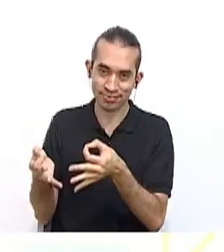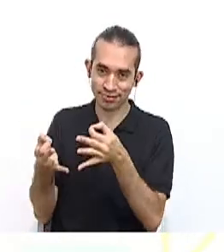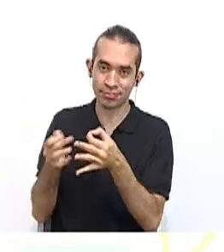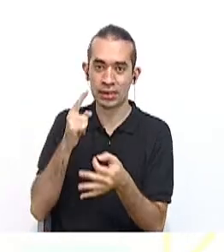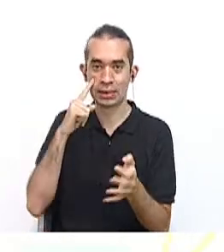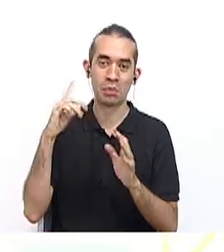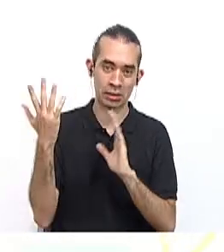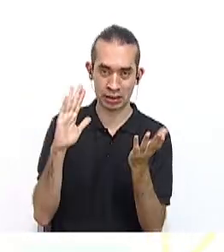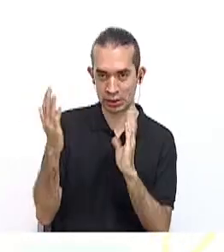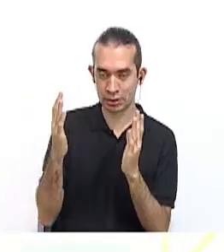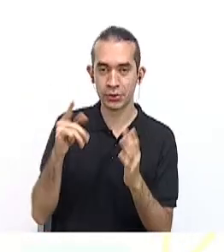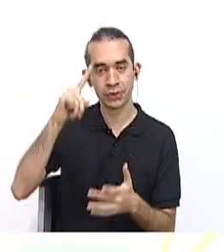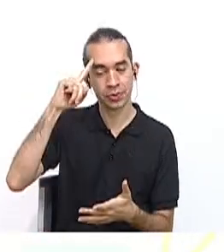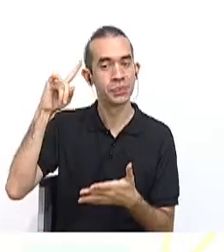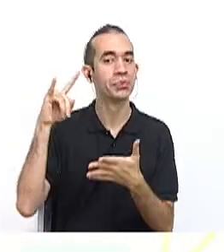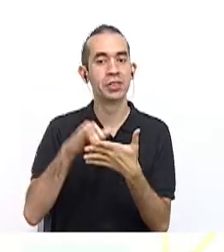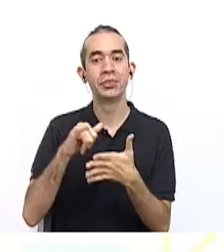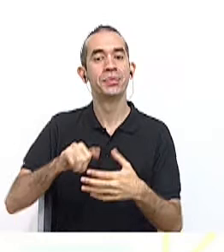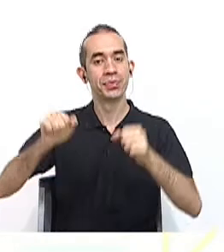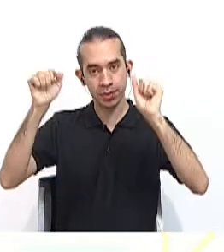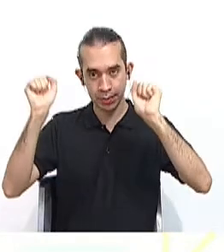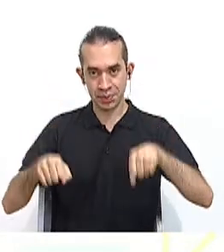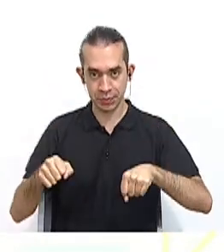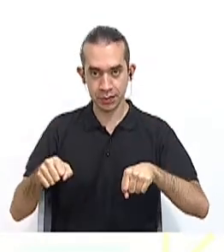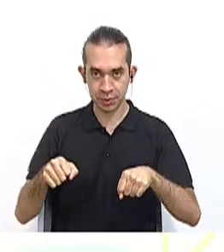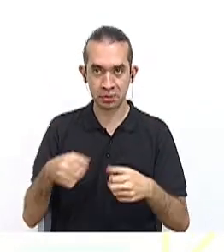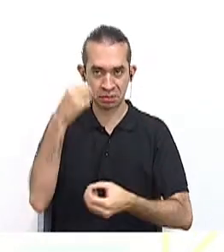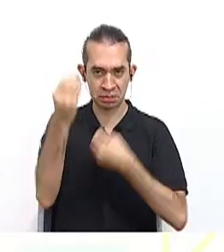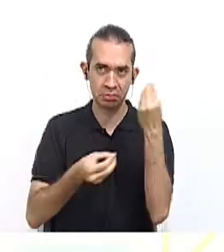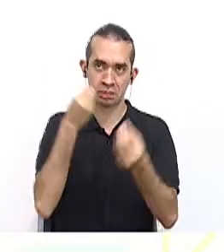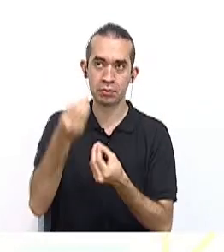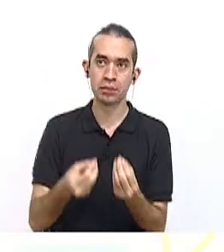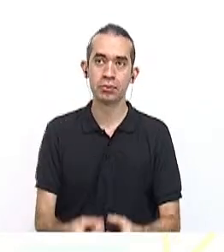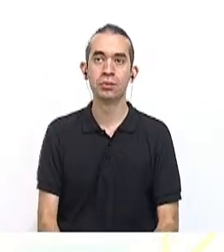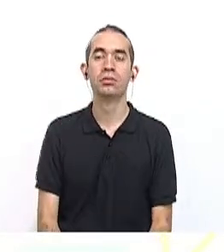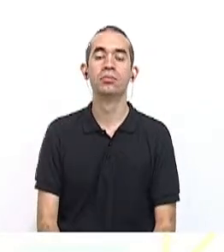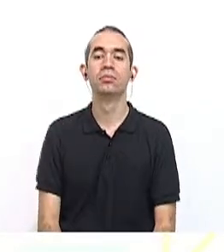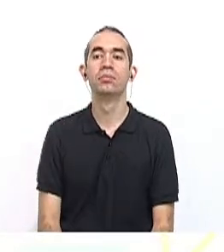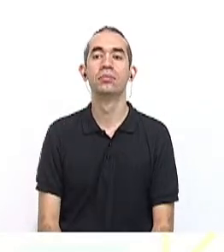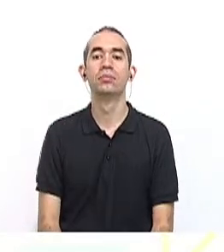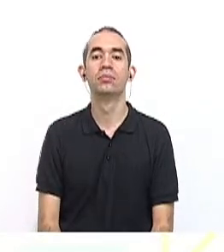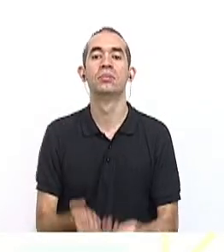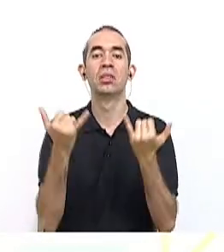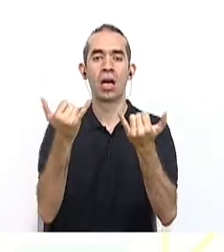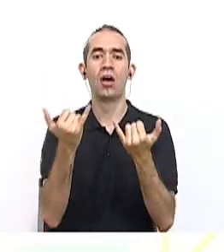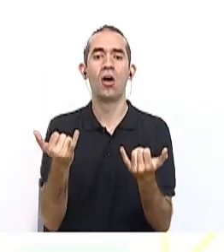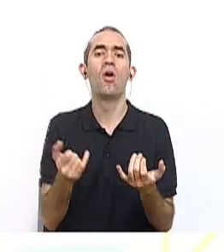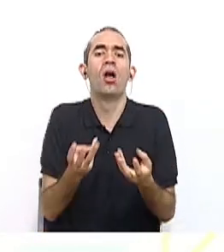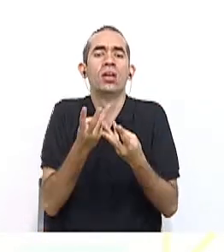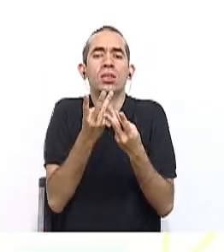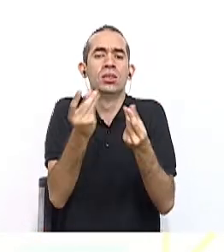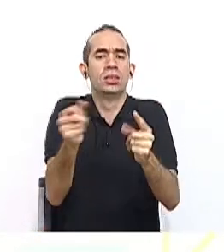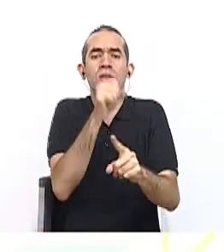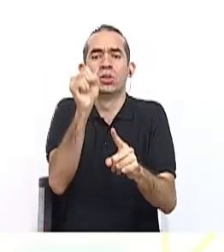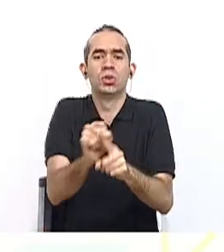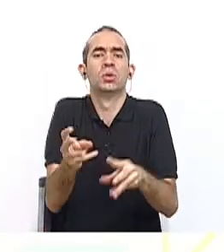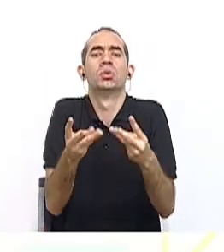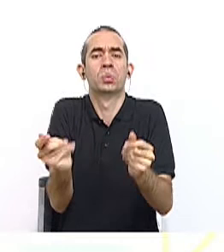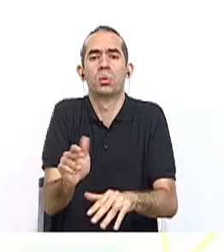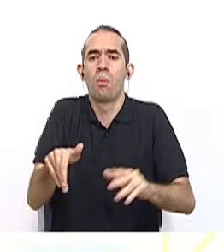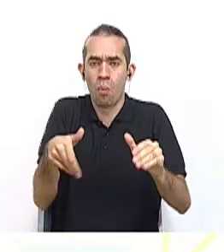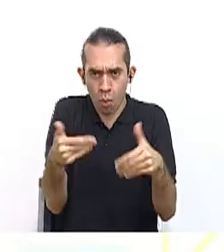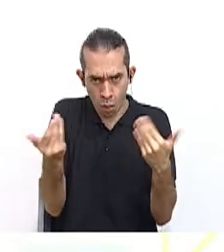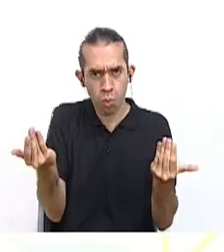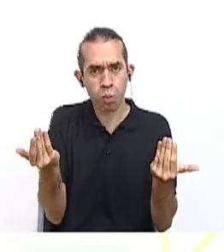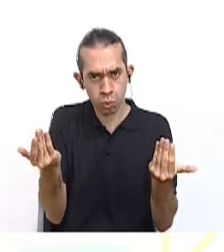semejantes. Por eso podemos hacer lo siguiente. Vamos a ver cómo resolvemos la situación